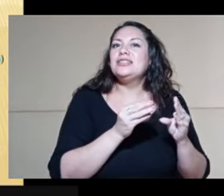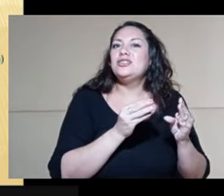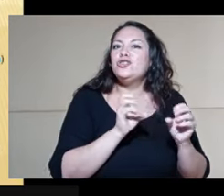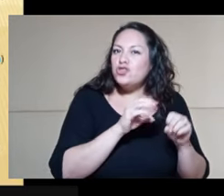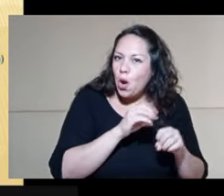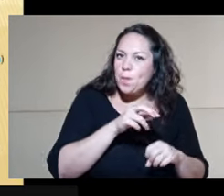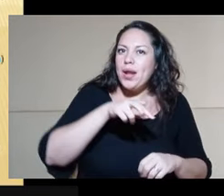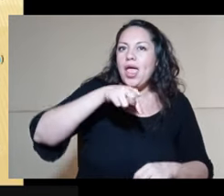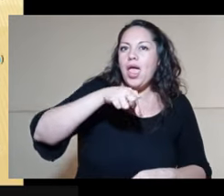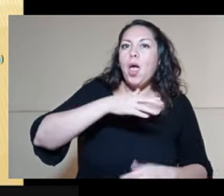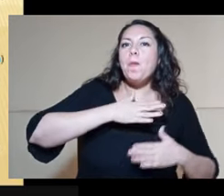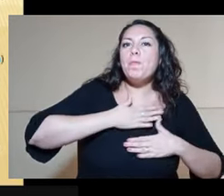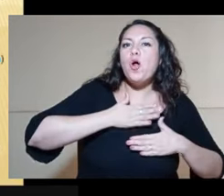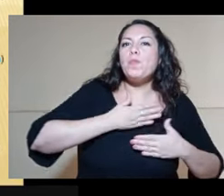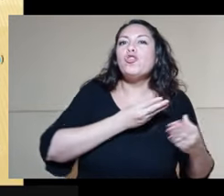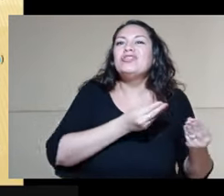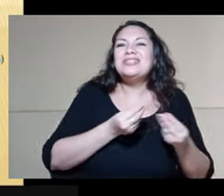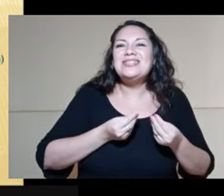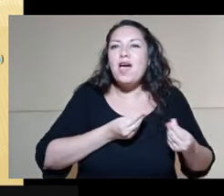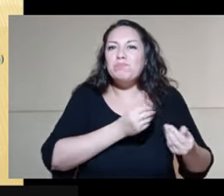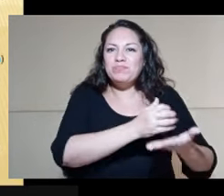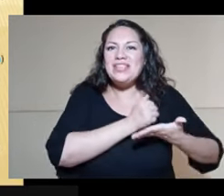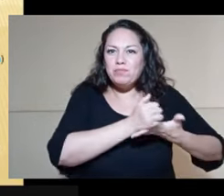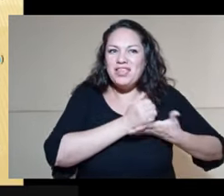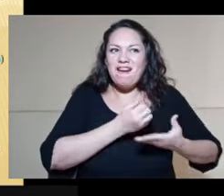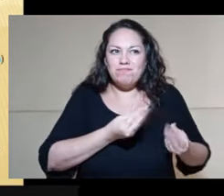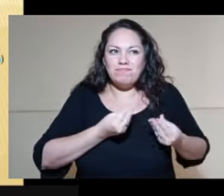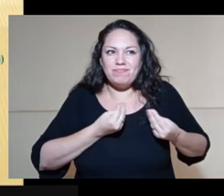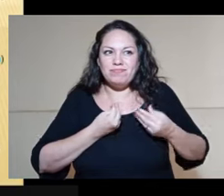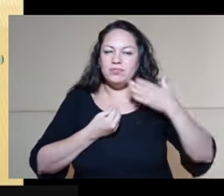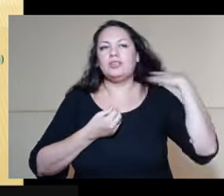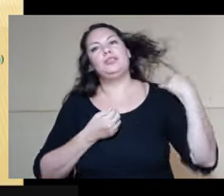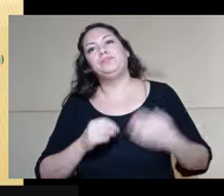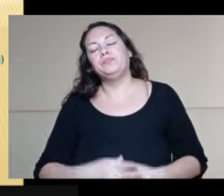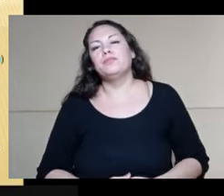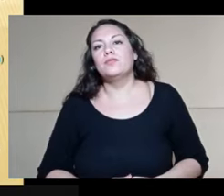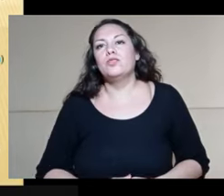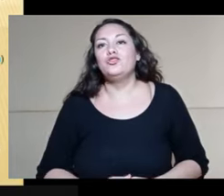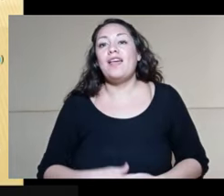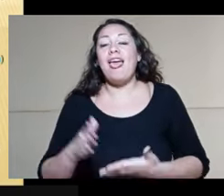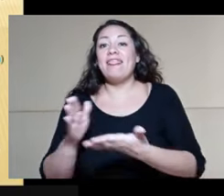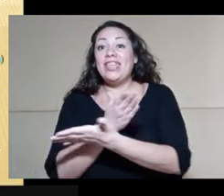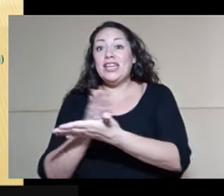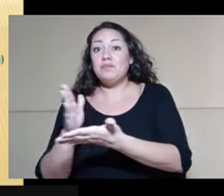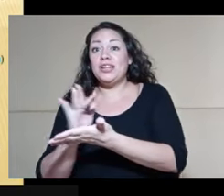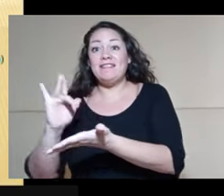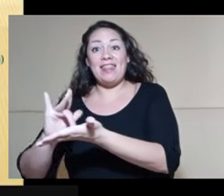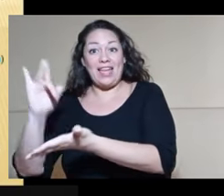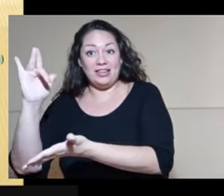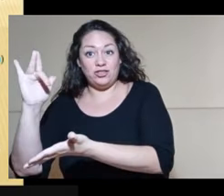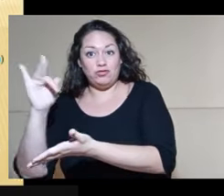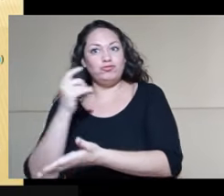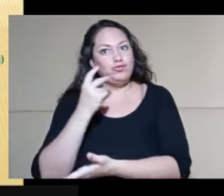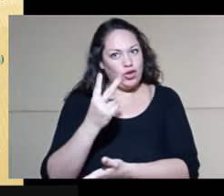llama sensibilidad propioceptiva, que es lo que yo les estaba diciendo recién. Entonces, quédense con que la sensibilidad discriminativa